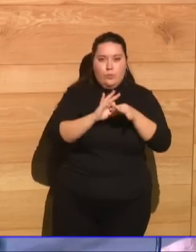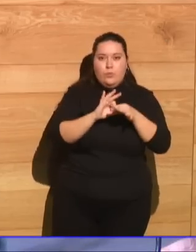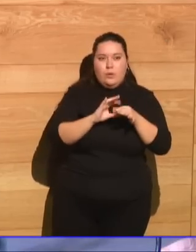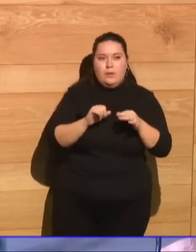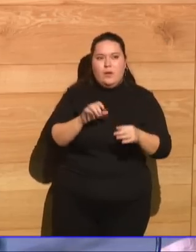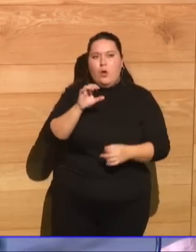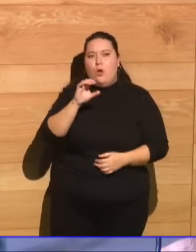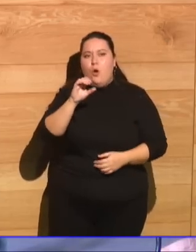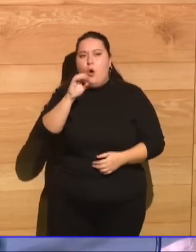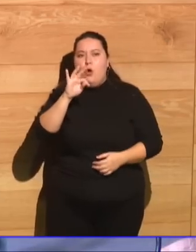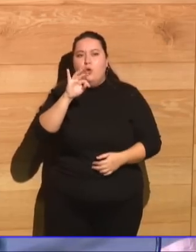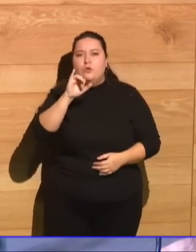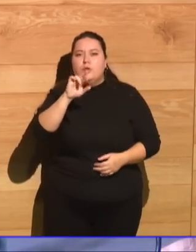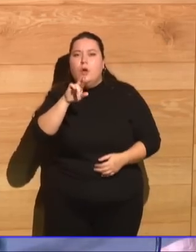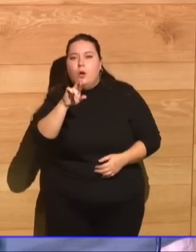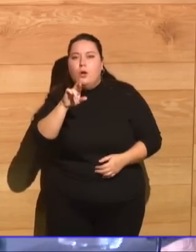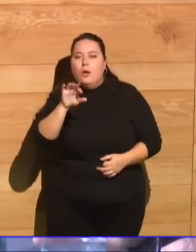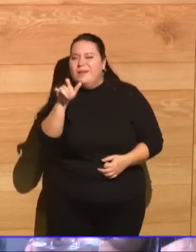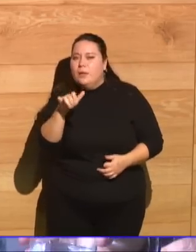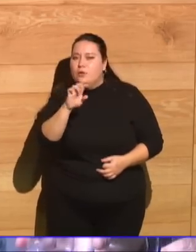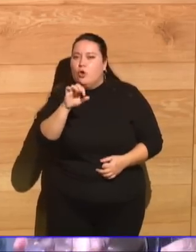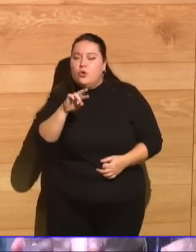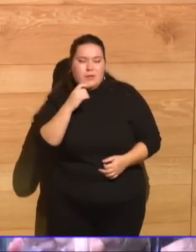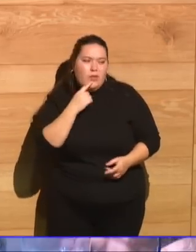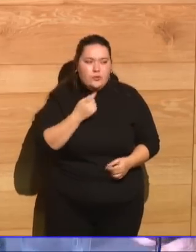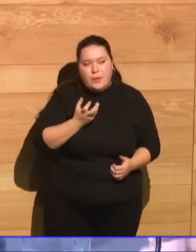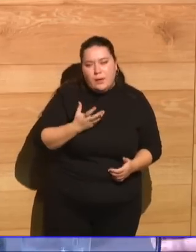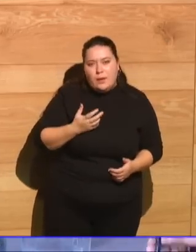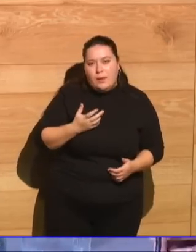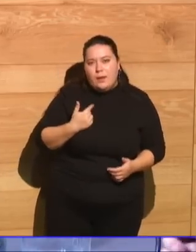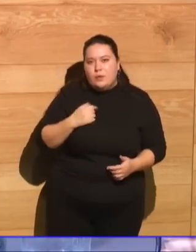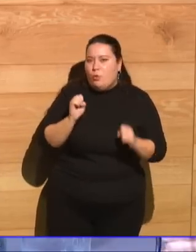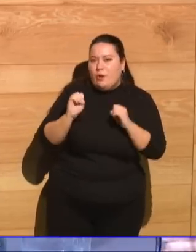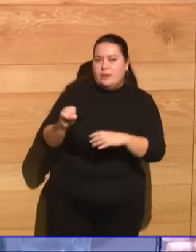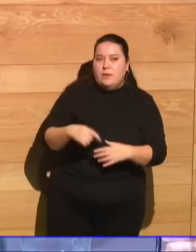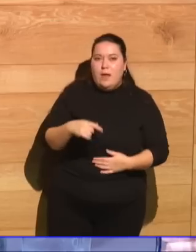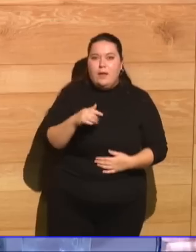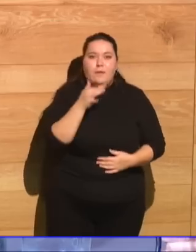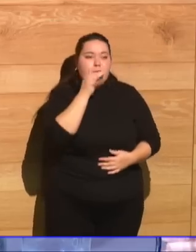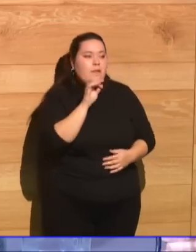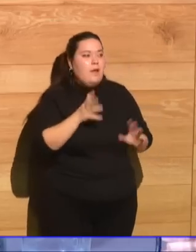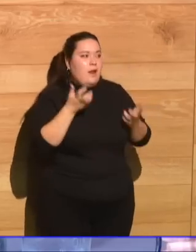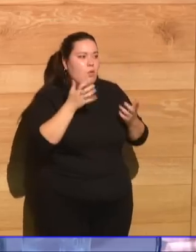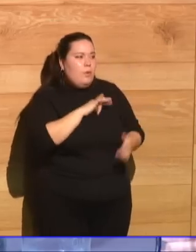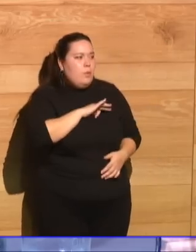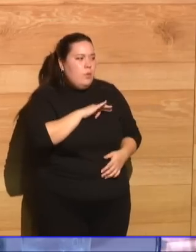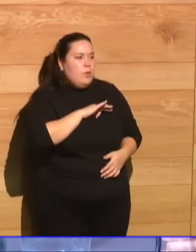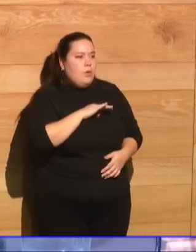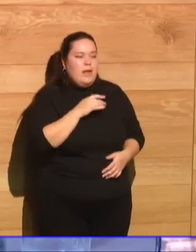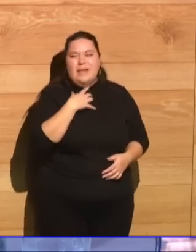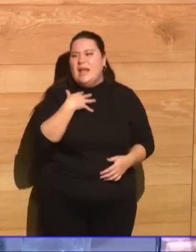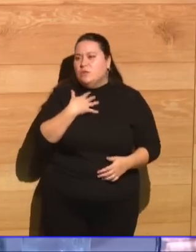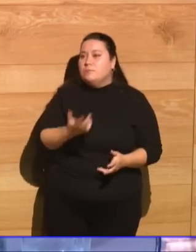auteur. ¿Cómo se pronuncia? ¿Javi? Bien dicho, Oteo. ¿Es auteur? Oteo, bien dicho. Auteur, muy bien. Dando un premio en Francia, ¿no? Ay, qué asco.